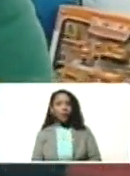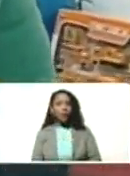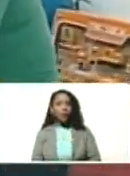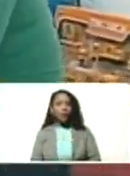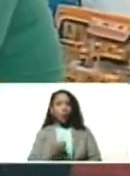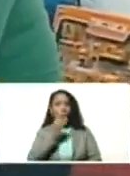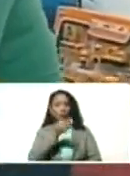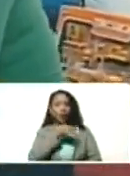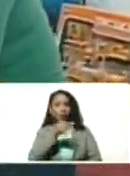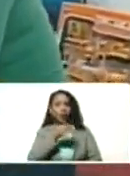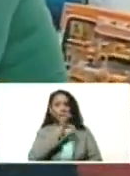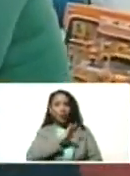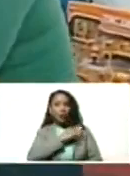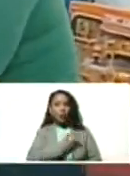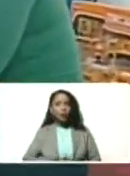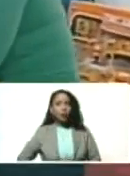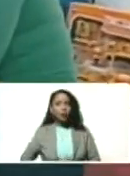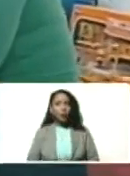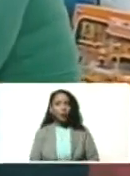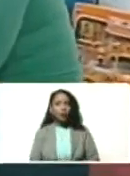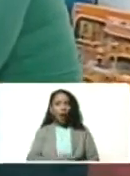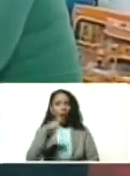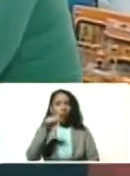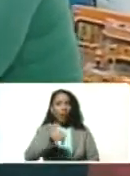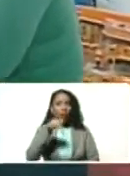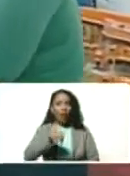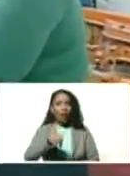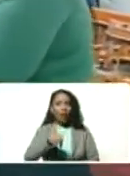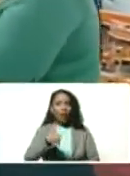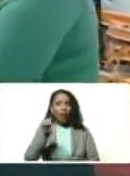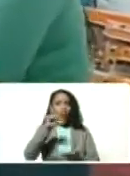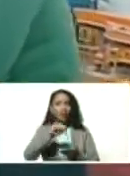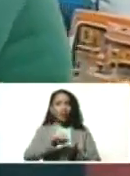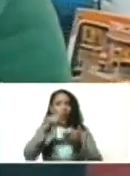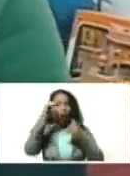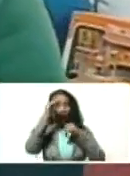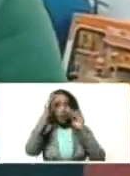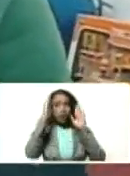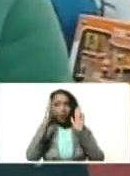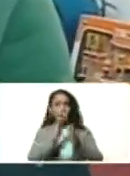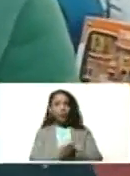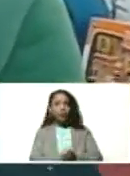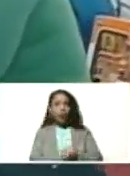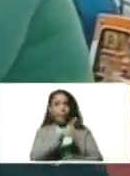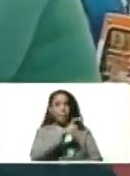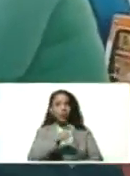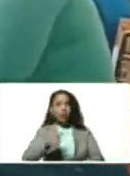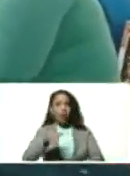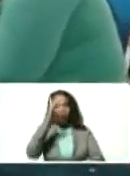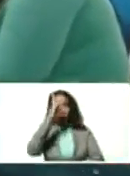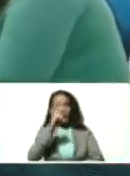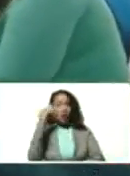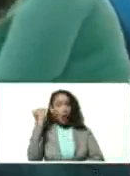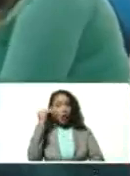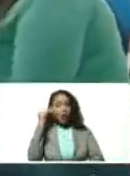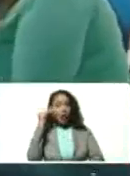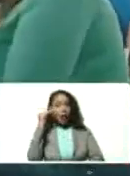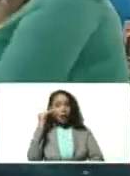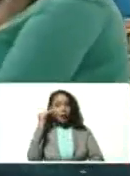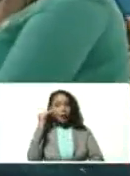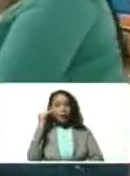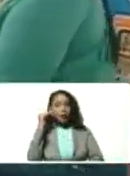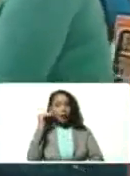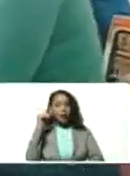tardes, señor presidente, desde acá, desde el Centro de Atención a Personas con Discapacidad Auditiva, Hugo Rafael